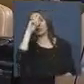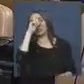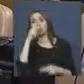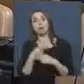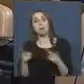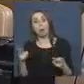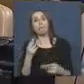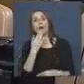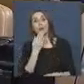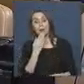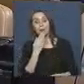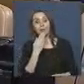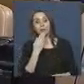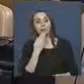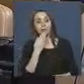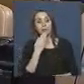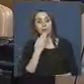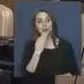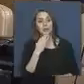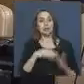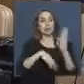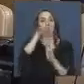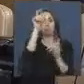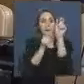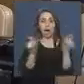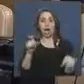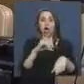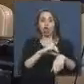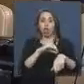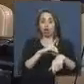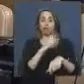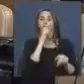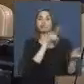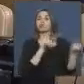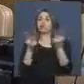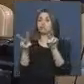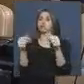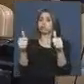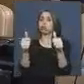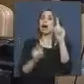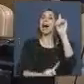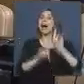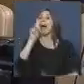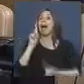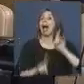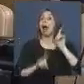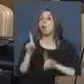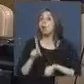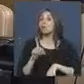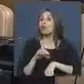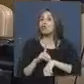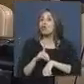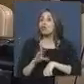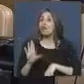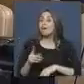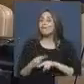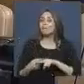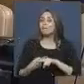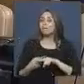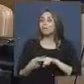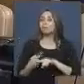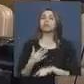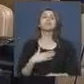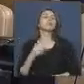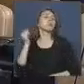público. Tengo la mejor impresión de la gran mayoría de los médicos de nuestro país. Pero también sé de algunos que abusan del